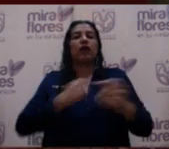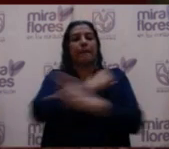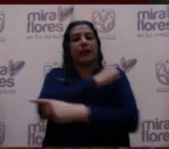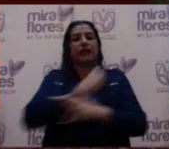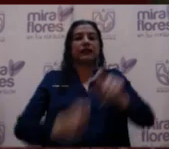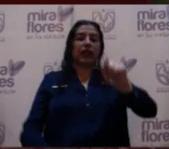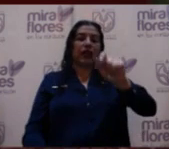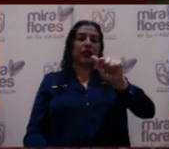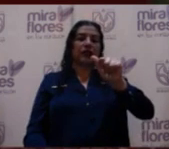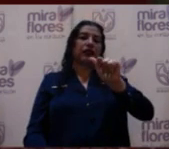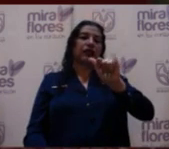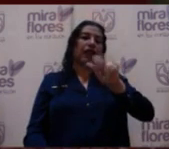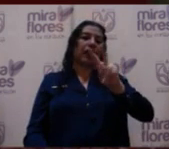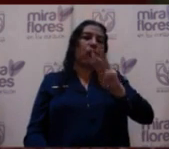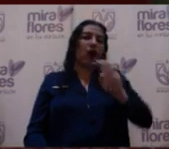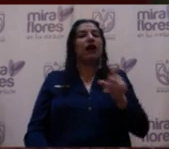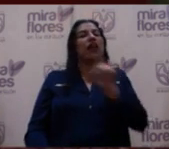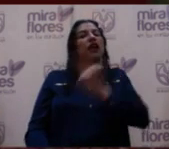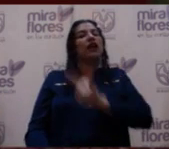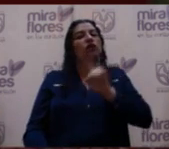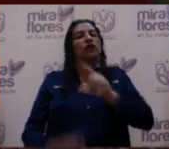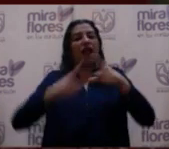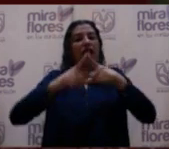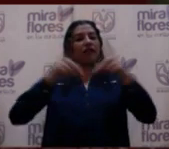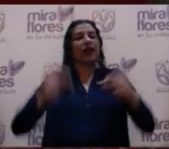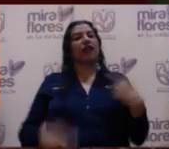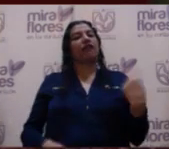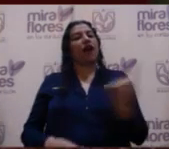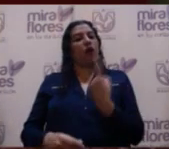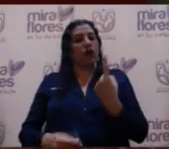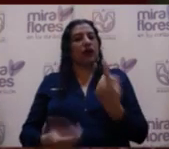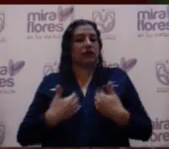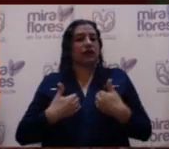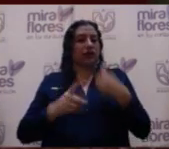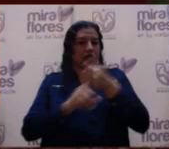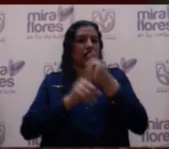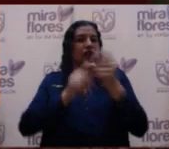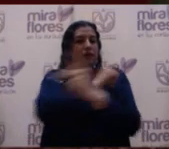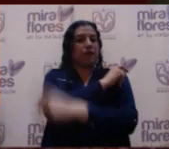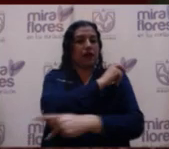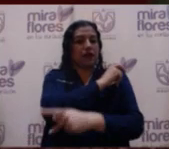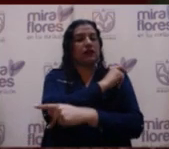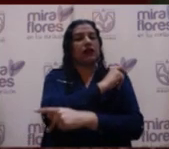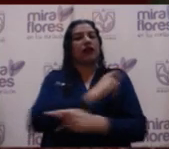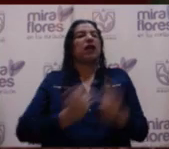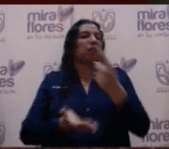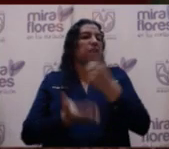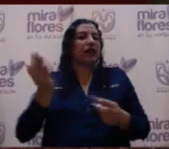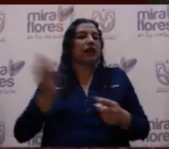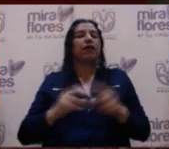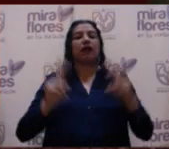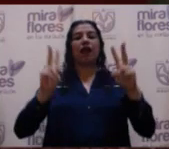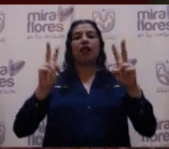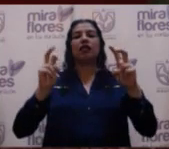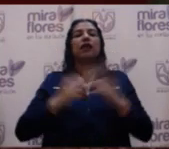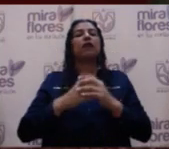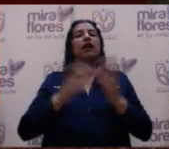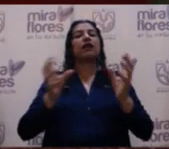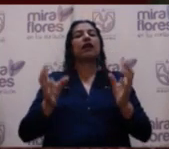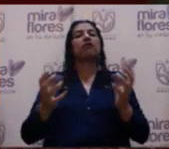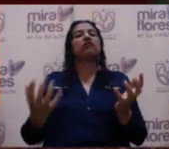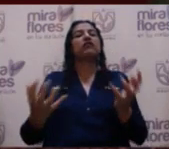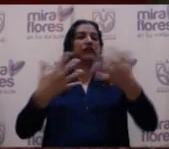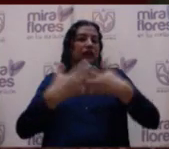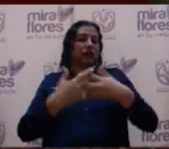que hablaba sobre el uso de la tarjeta única que se tiene en Taiwán para lo que es el tema de la integración